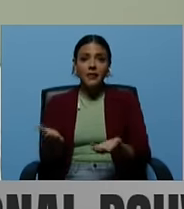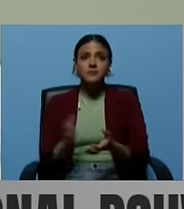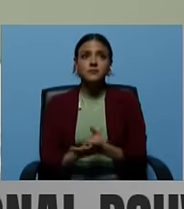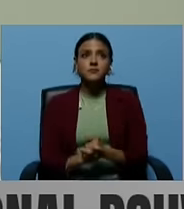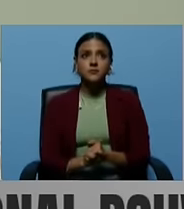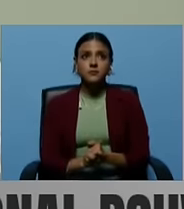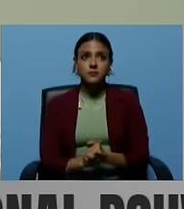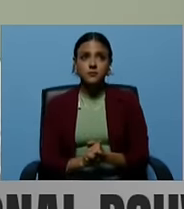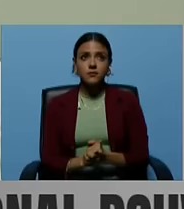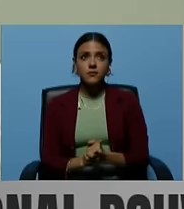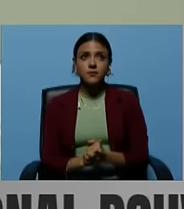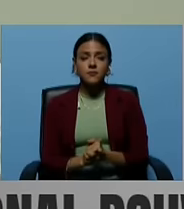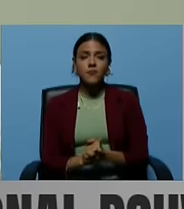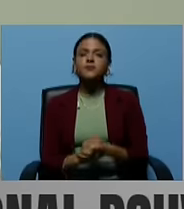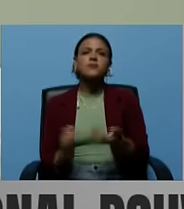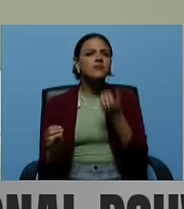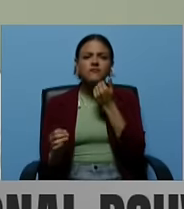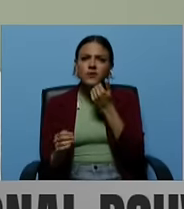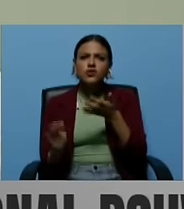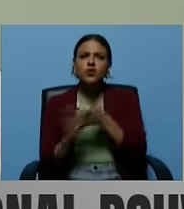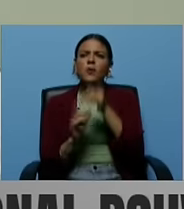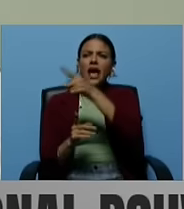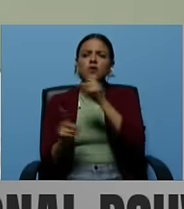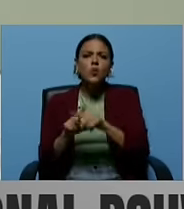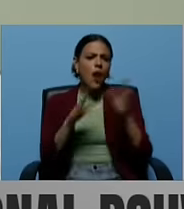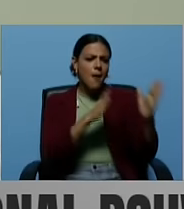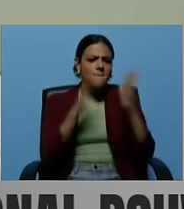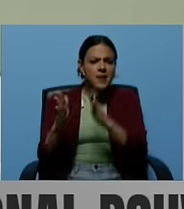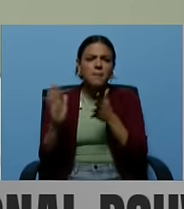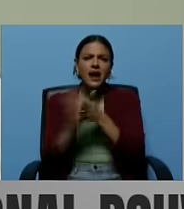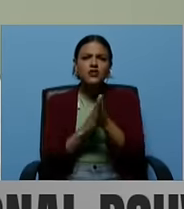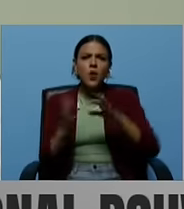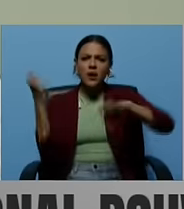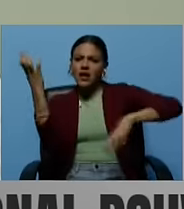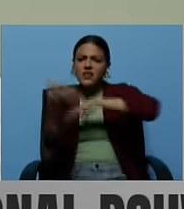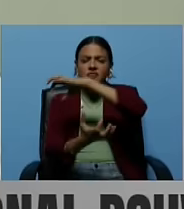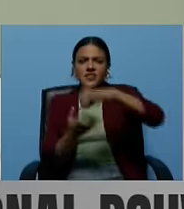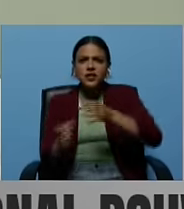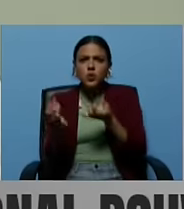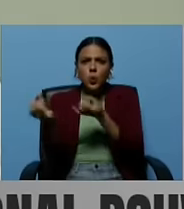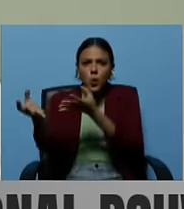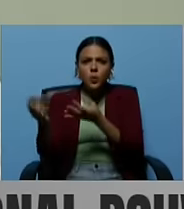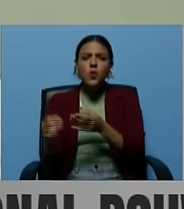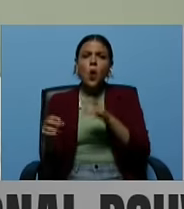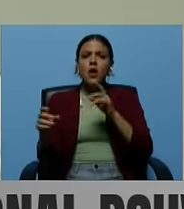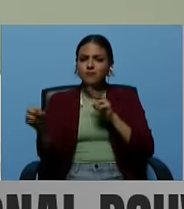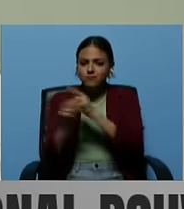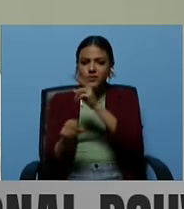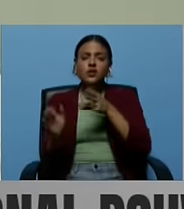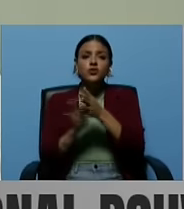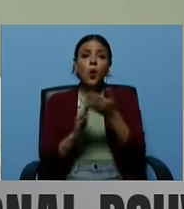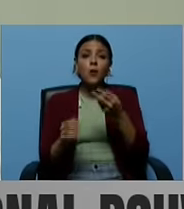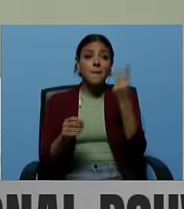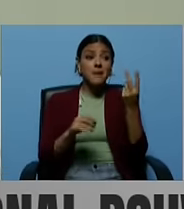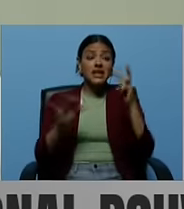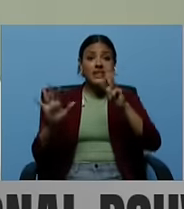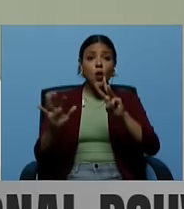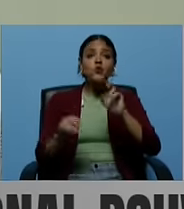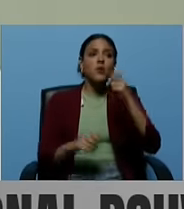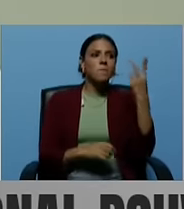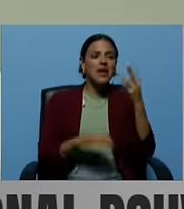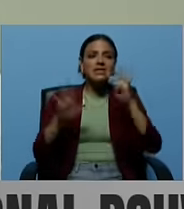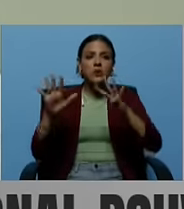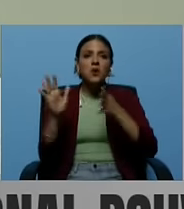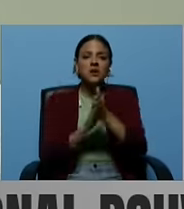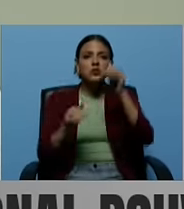Toda, acerca que eran los que preparaban los disturbios durante el 28 y días posteriores de la elección